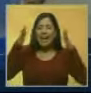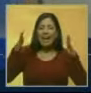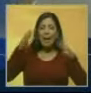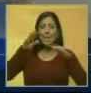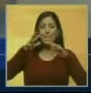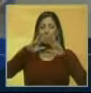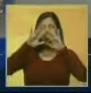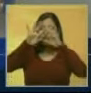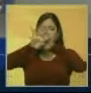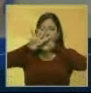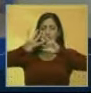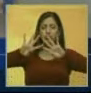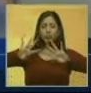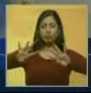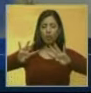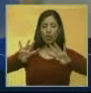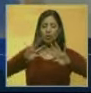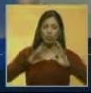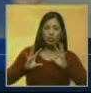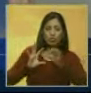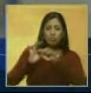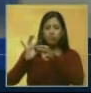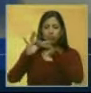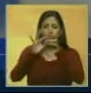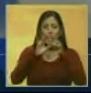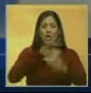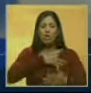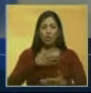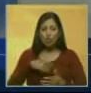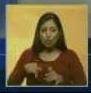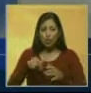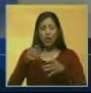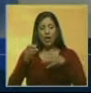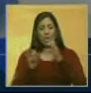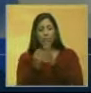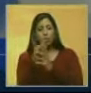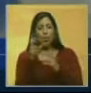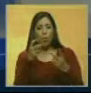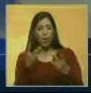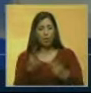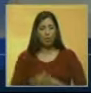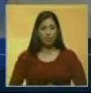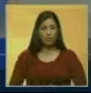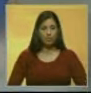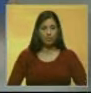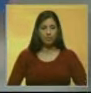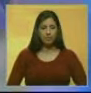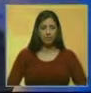en una gran malla que hemos sembrado y que hoy estamos cosechando.